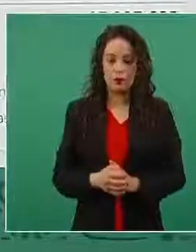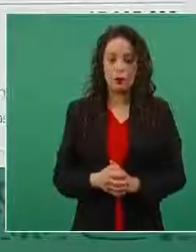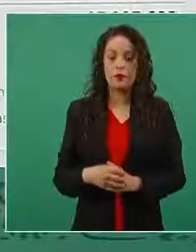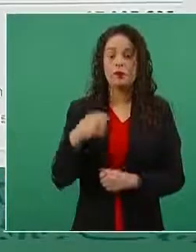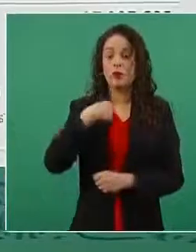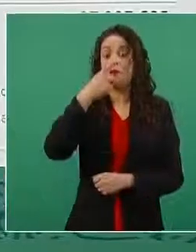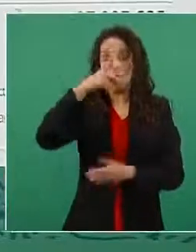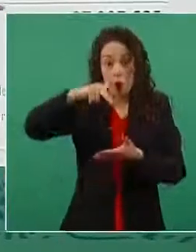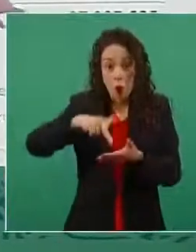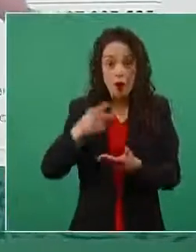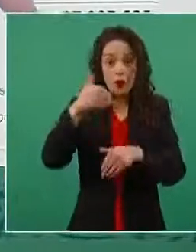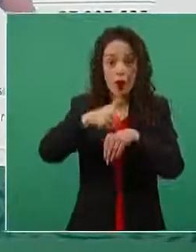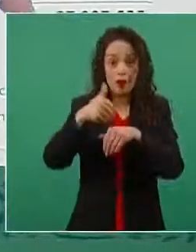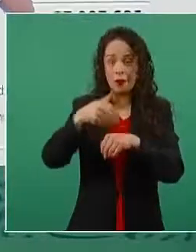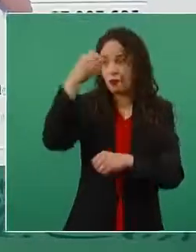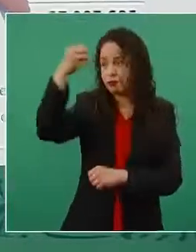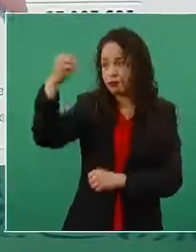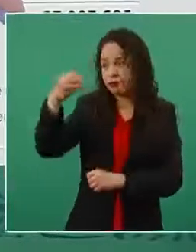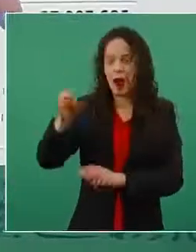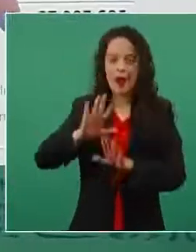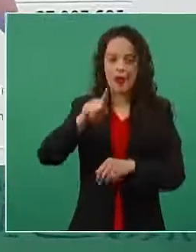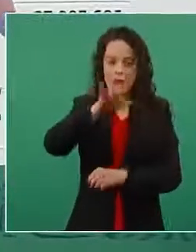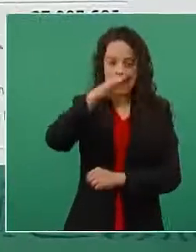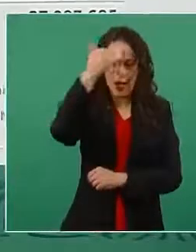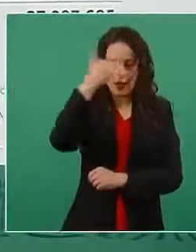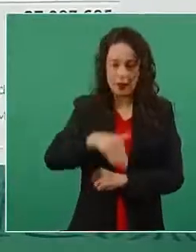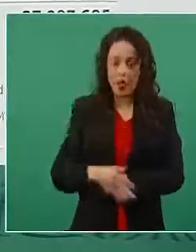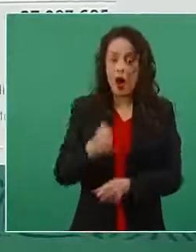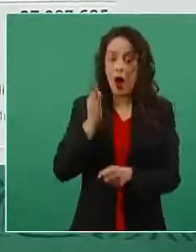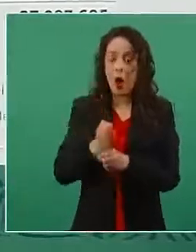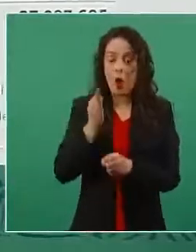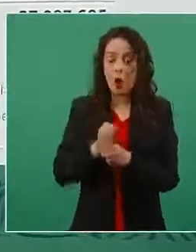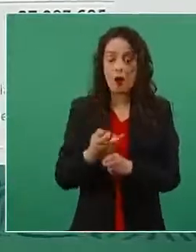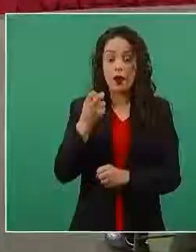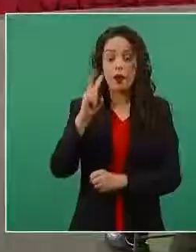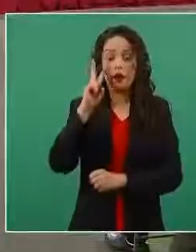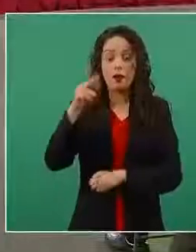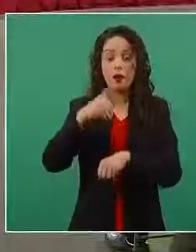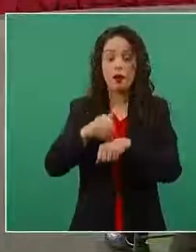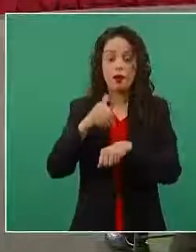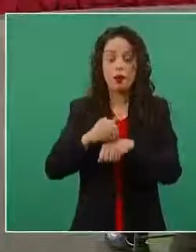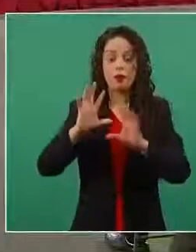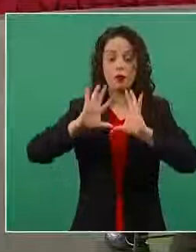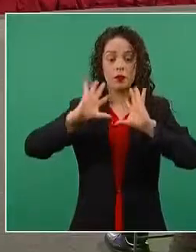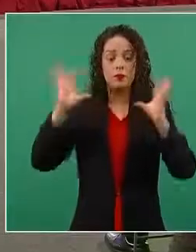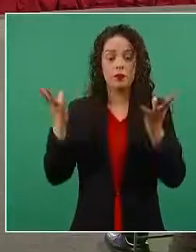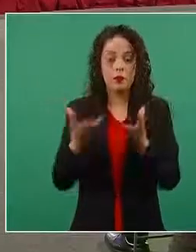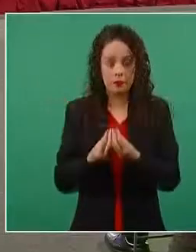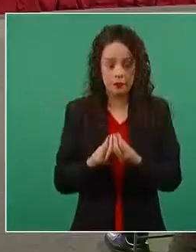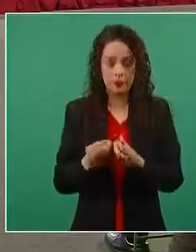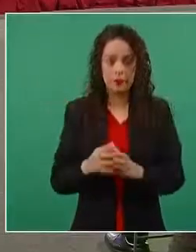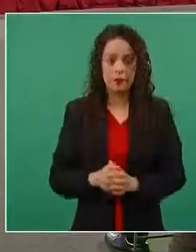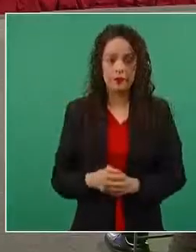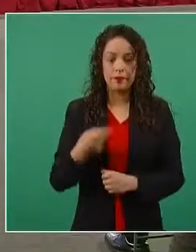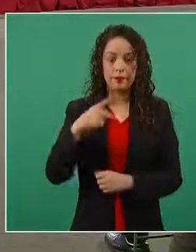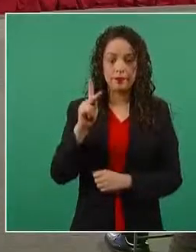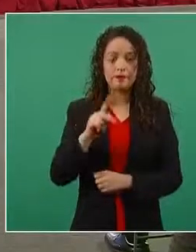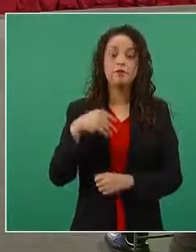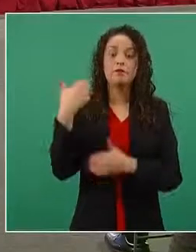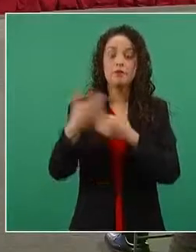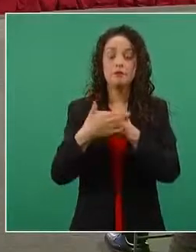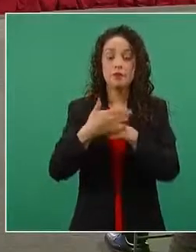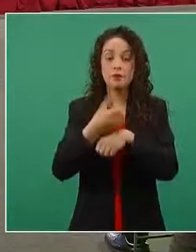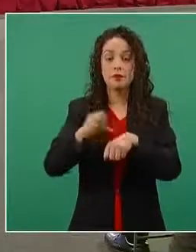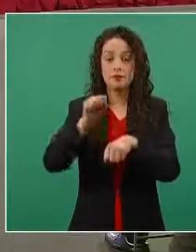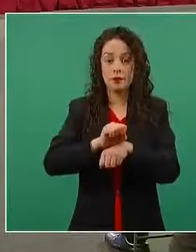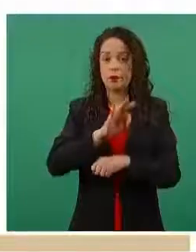dieron. Estamos en este número al día de hoy y estimamos principios de la próxima semana estar llegando a 30